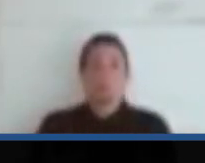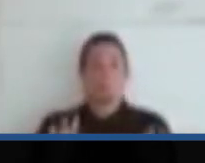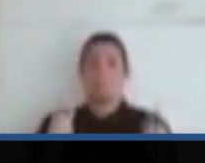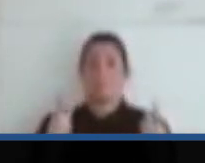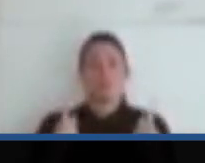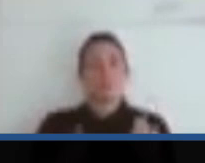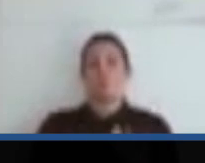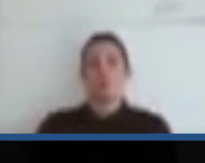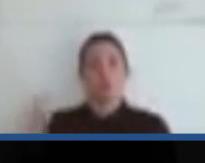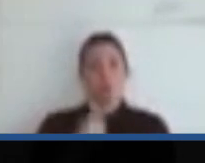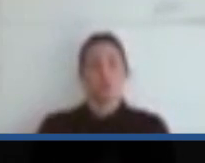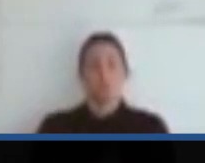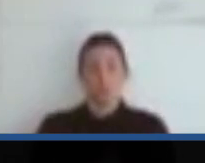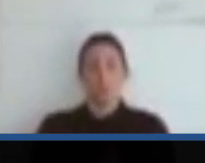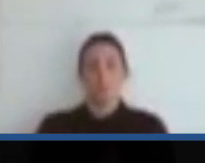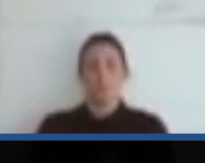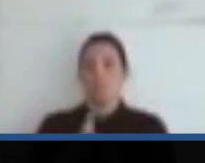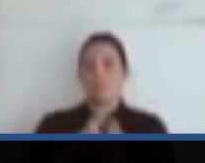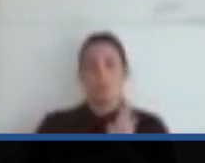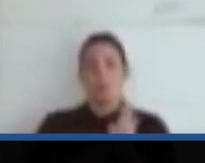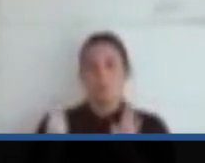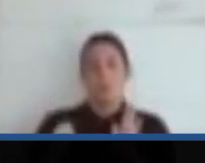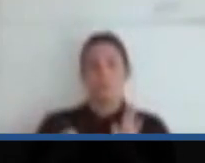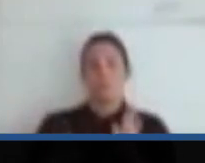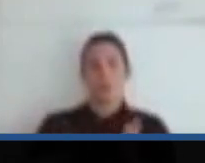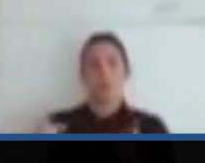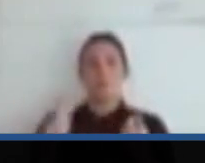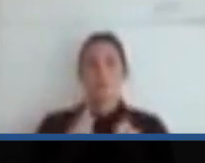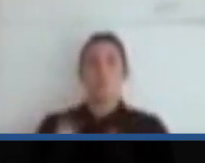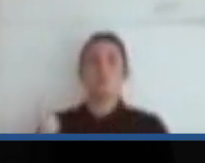necesitamos volver a ella sin más